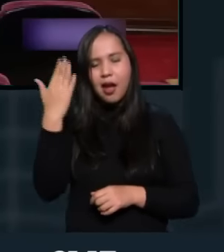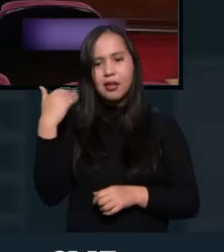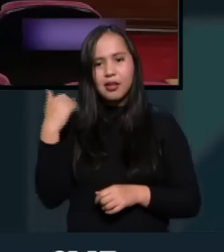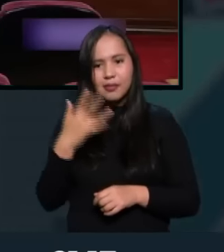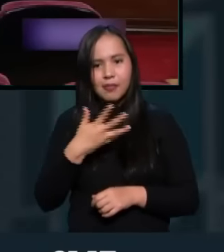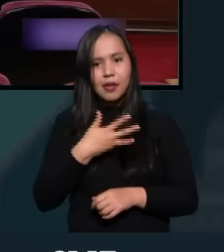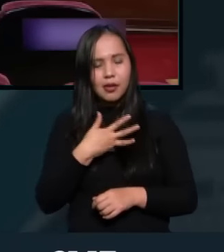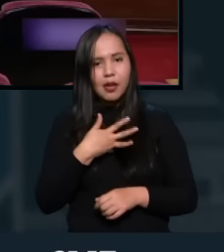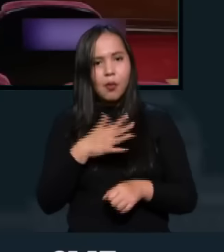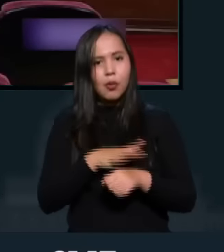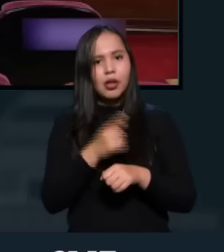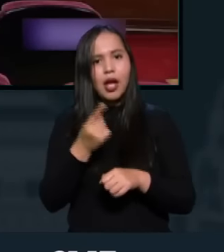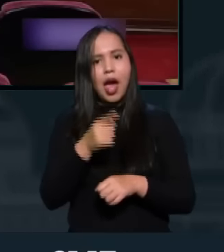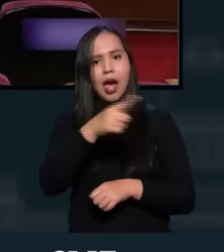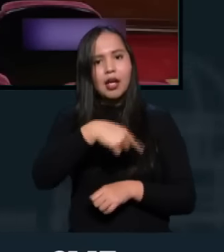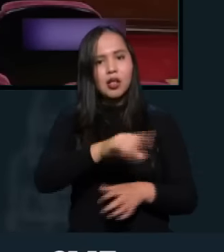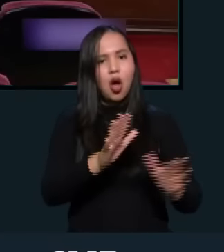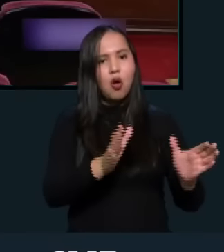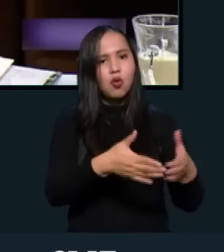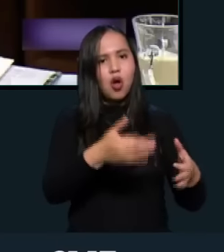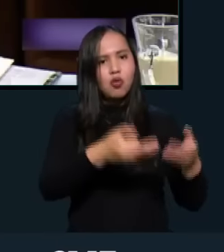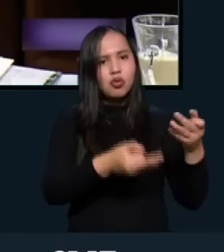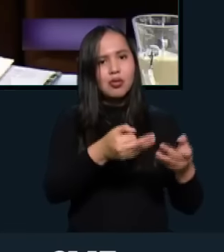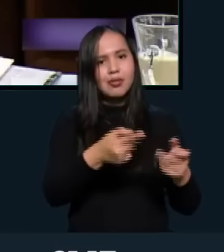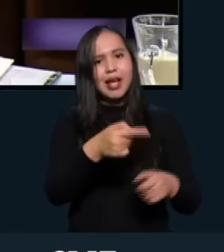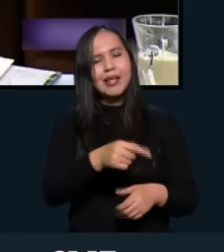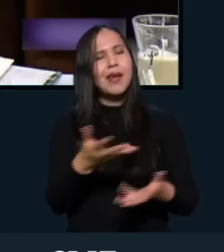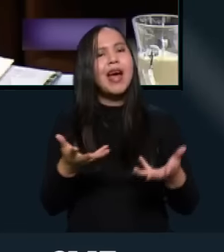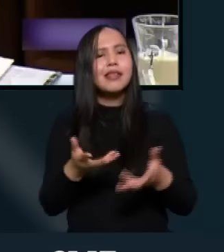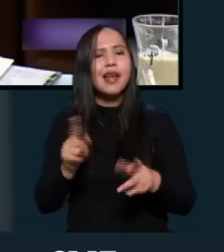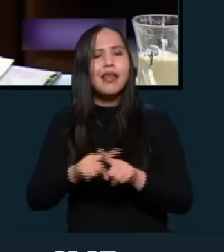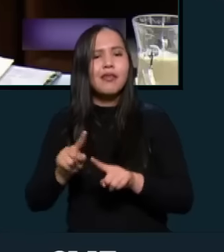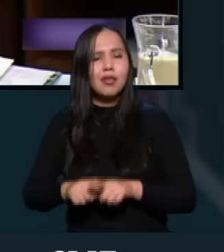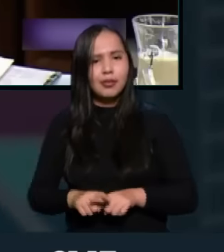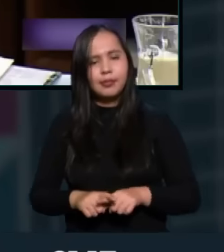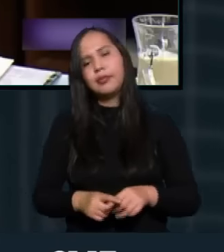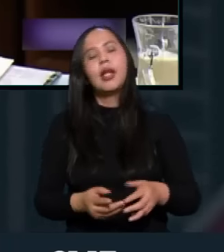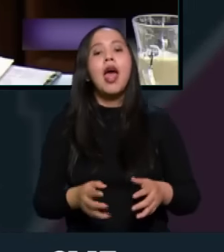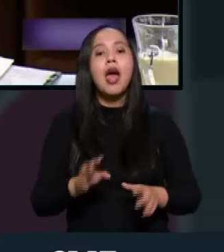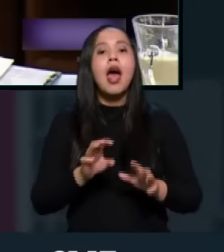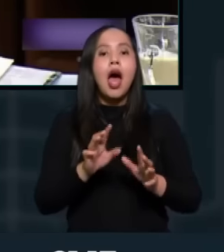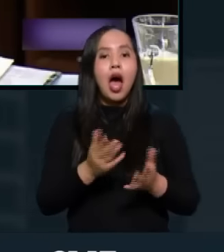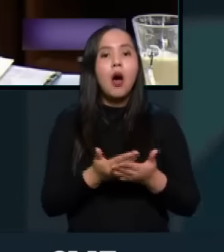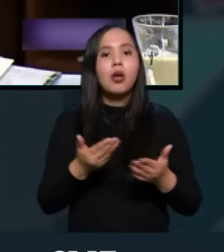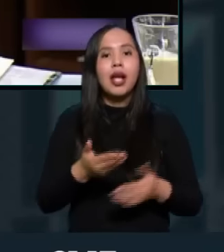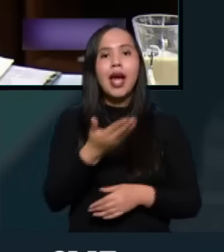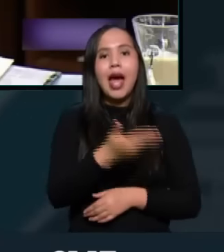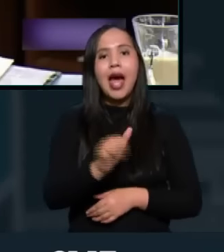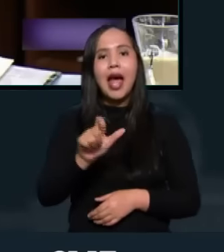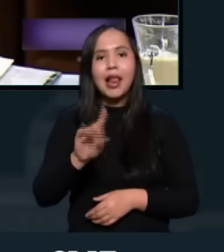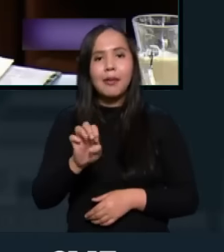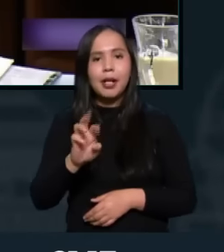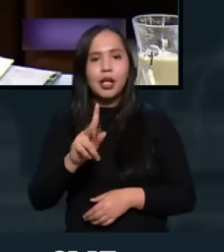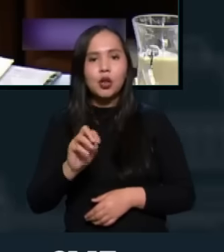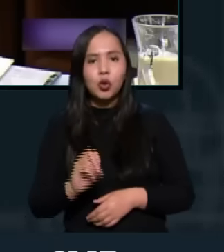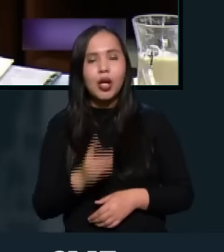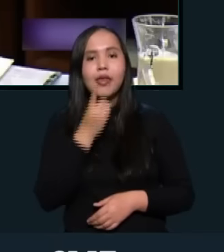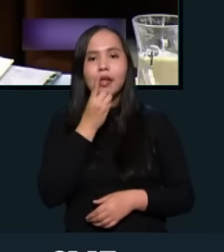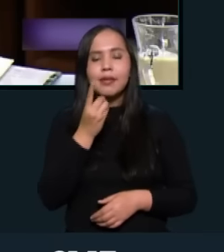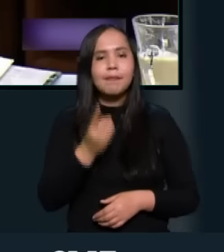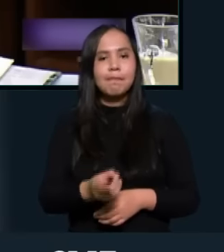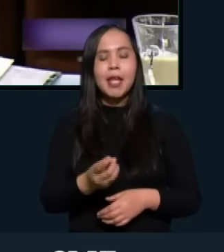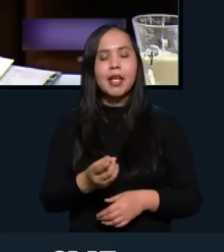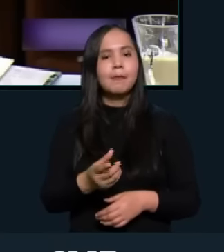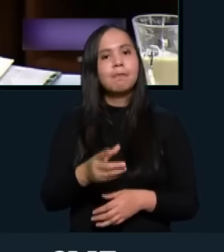horas porque a la Corte se le ocurra actuar de tal o cual manera. Entonces, cuando el ministro Alberto Gelacio Pérez Dayán dice que no va con